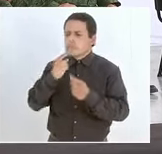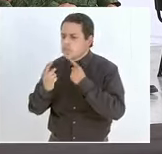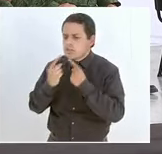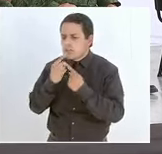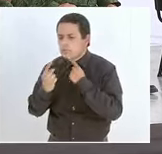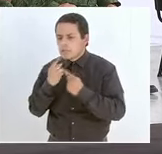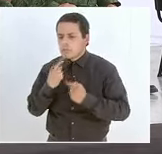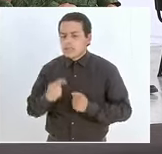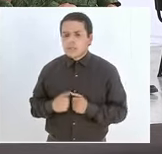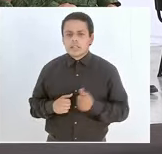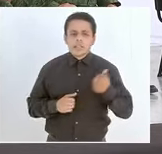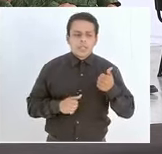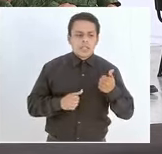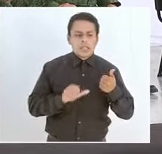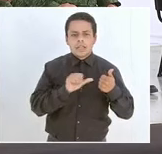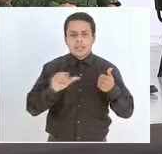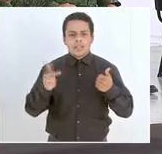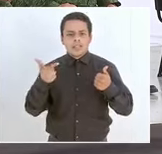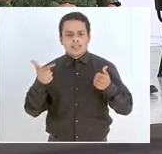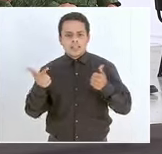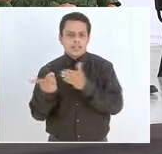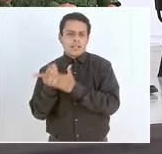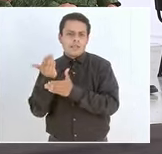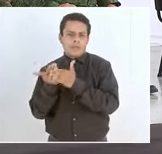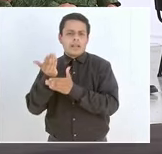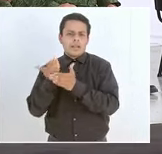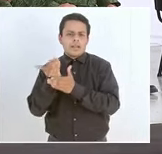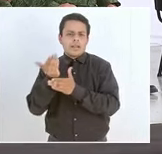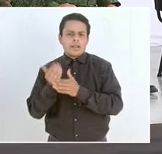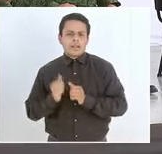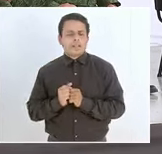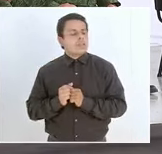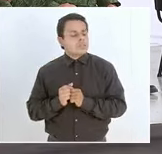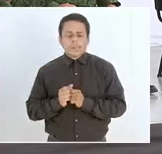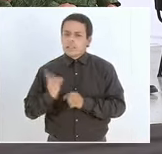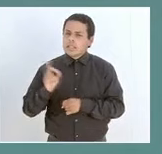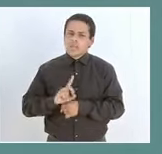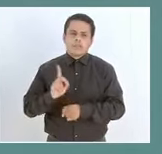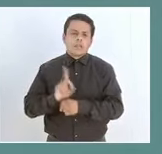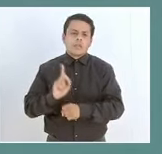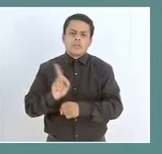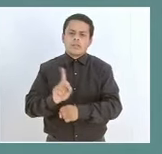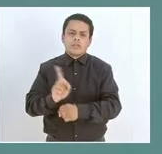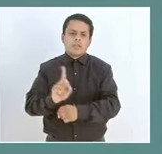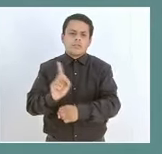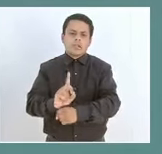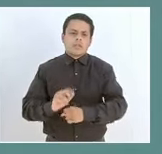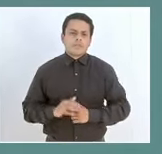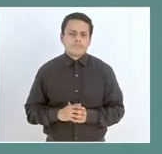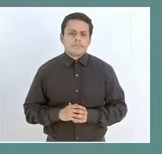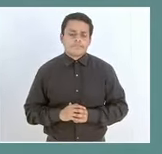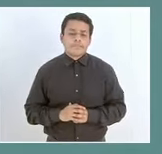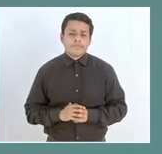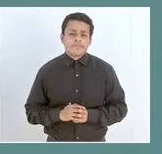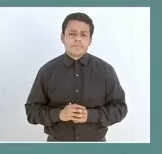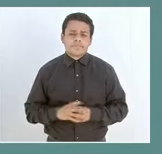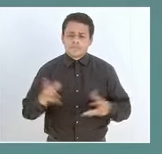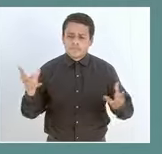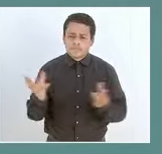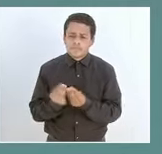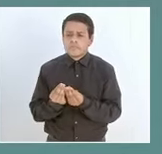de 6 a 7 de la mañana. Todos los días nos